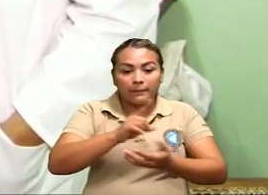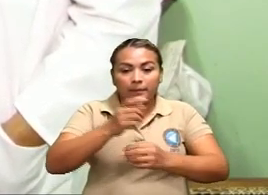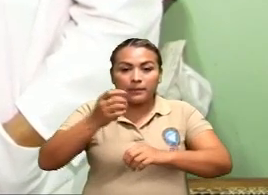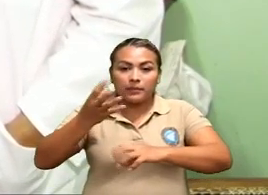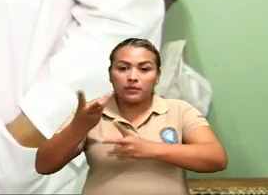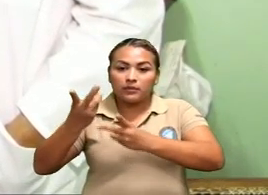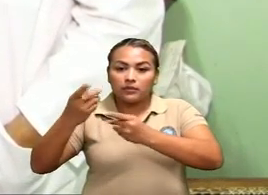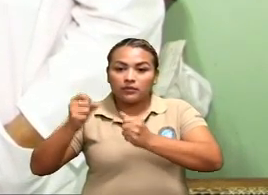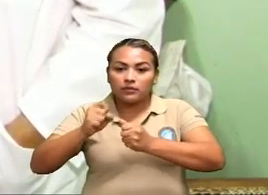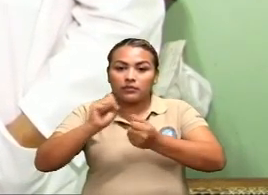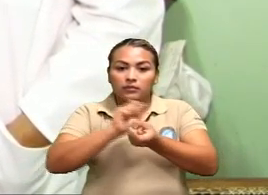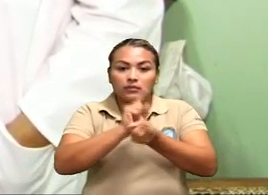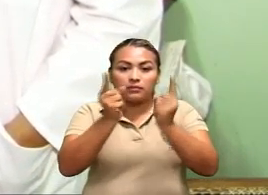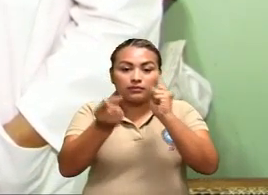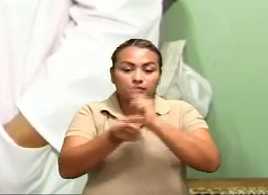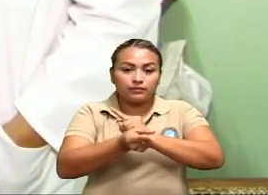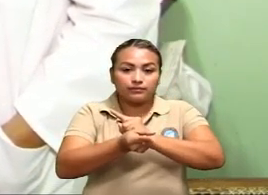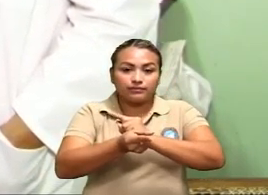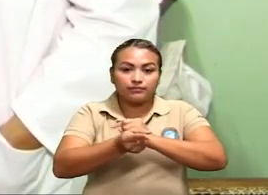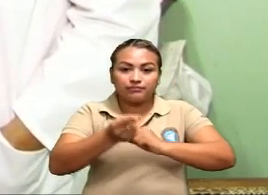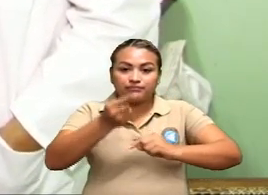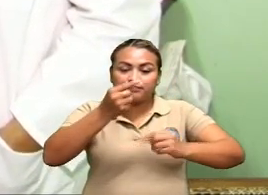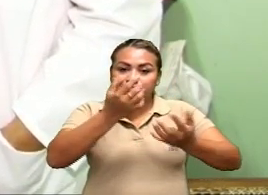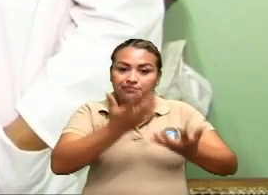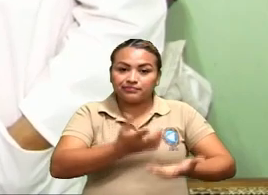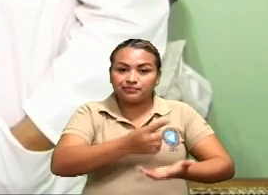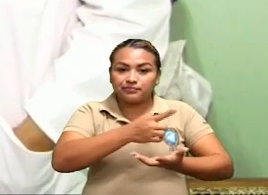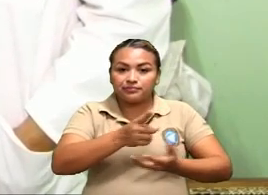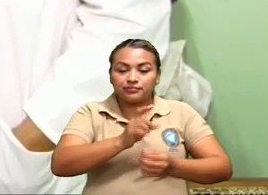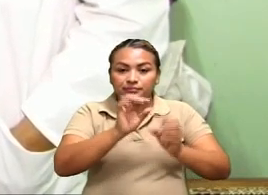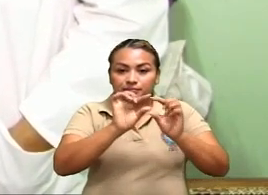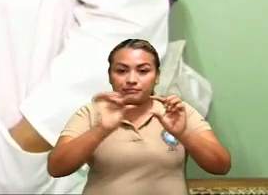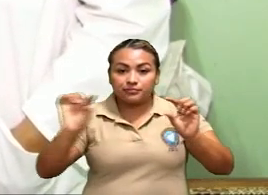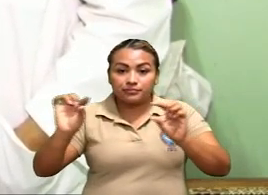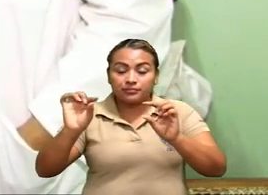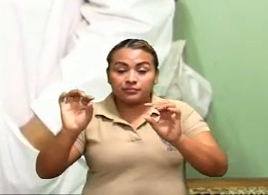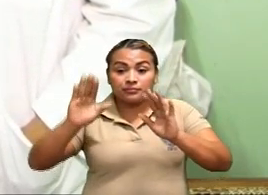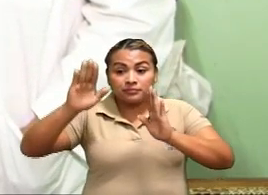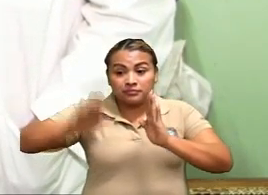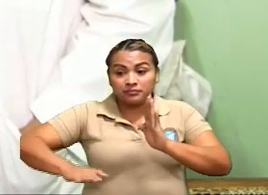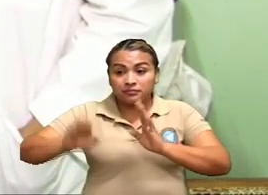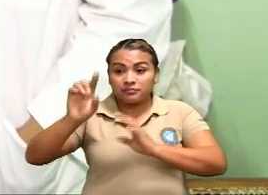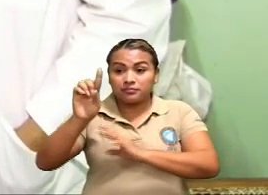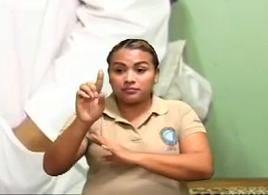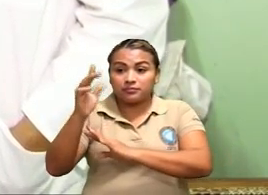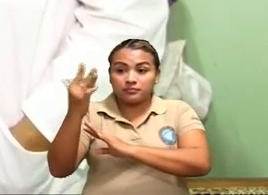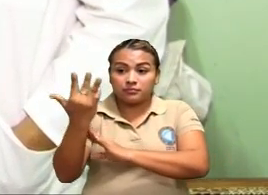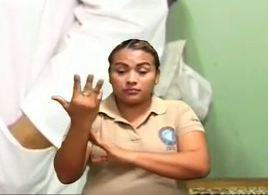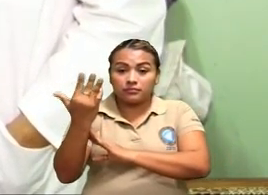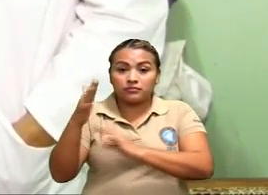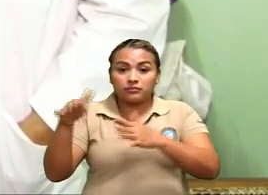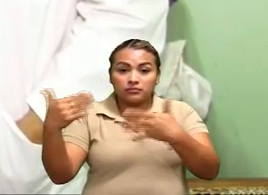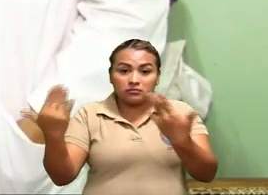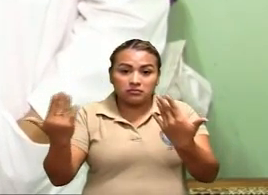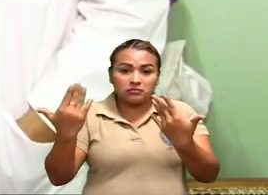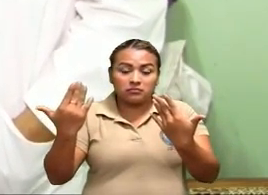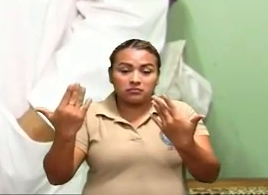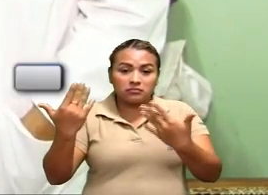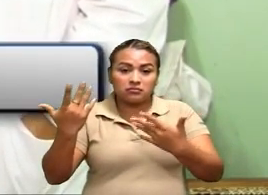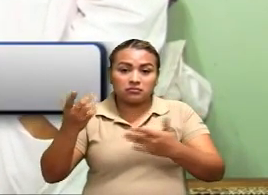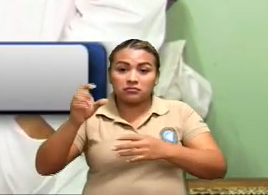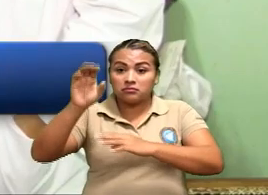la conversión, el peso entre la talla. Y si nos da menos de 19, esa es una tablita,